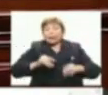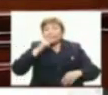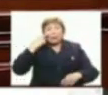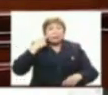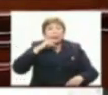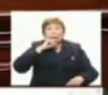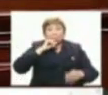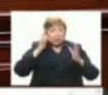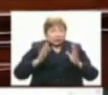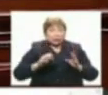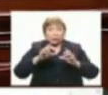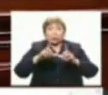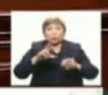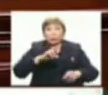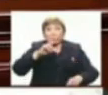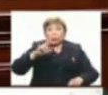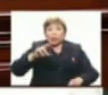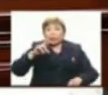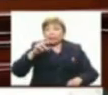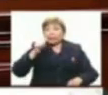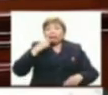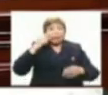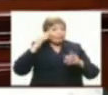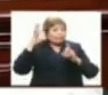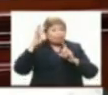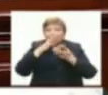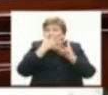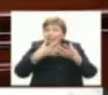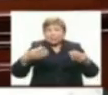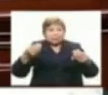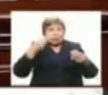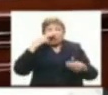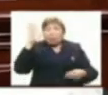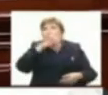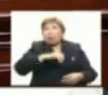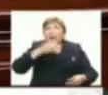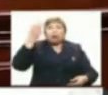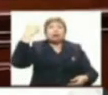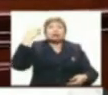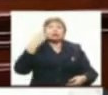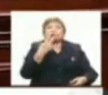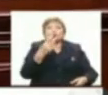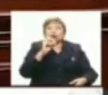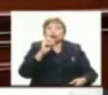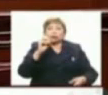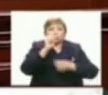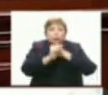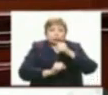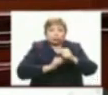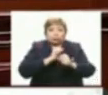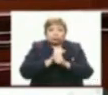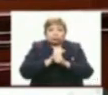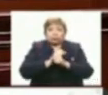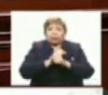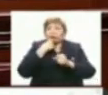peruanas de sectores rurales continúen siendo invisibilizados como lo eran hace 200 años. Es por